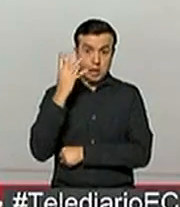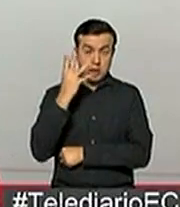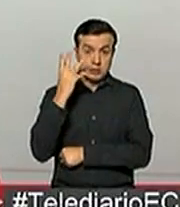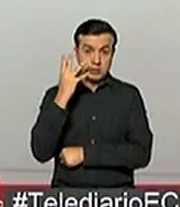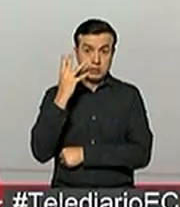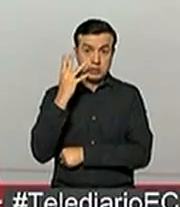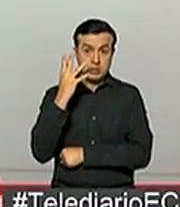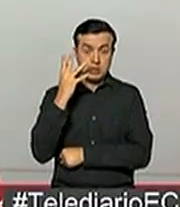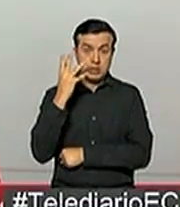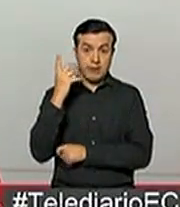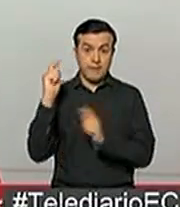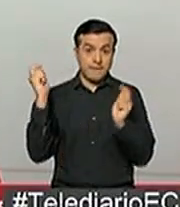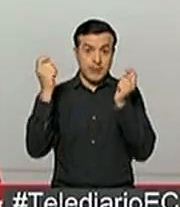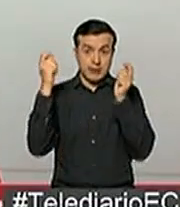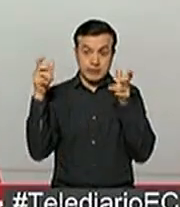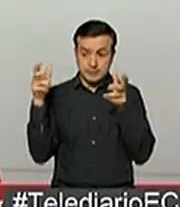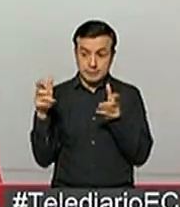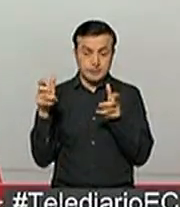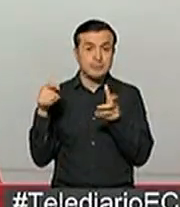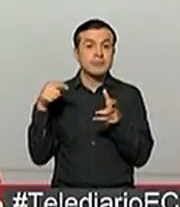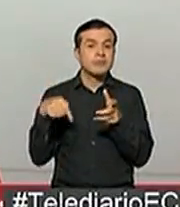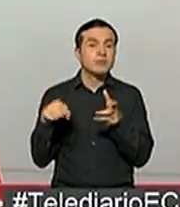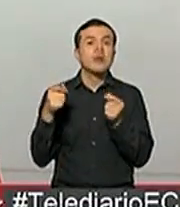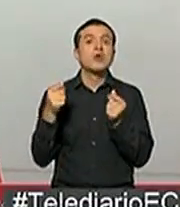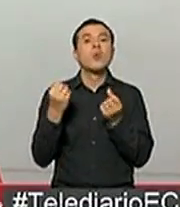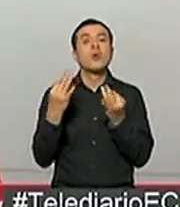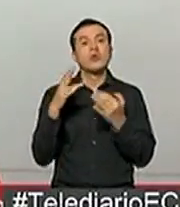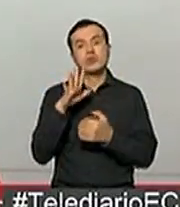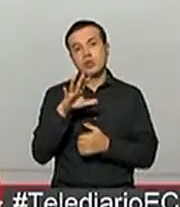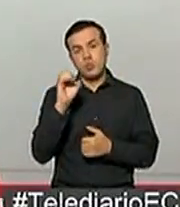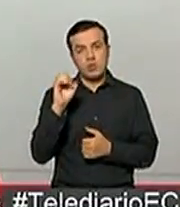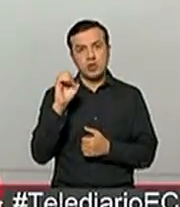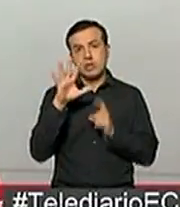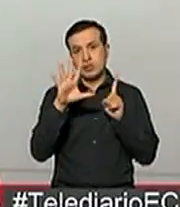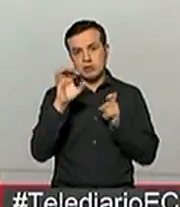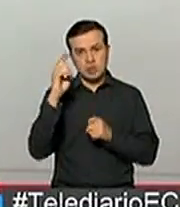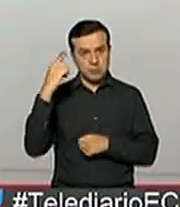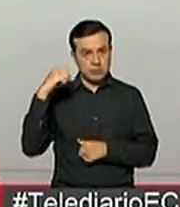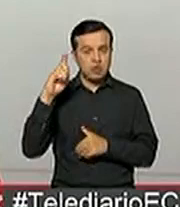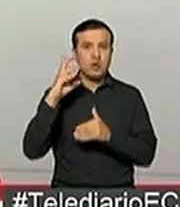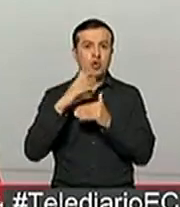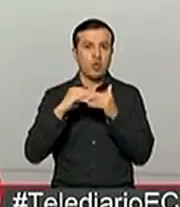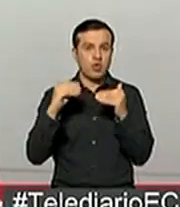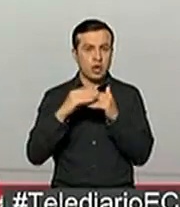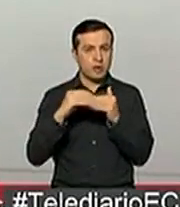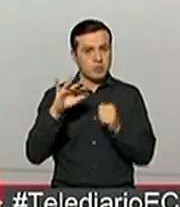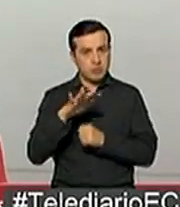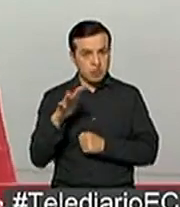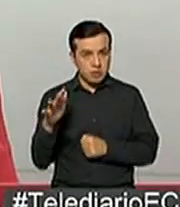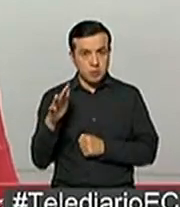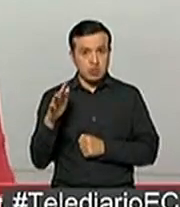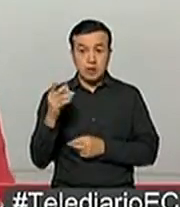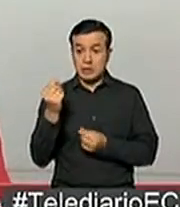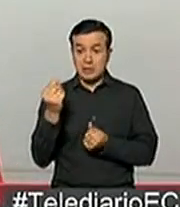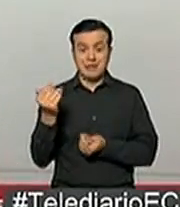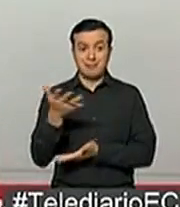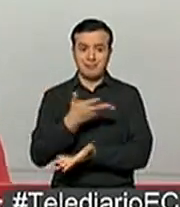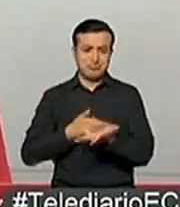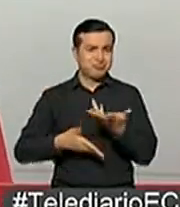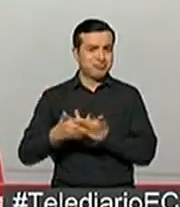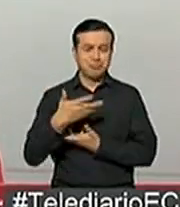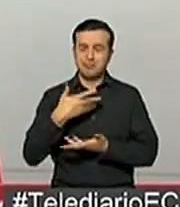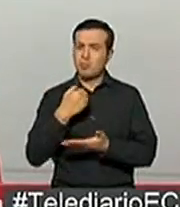fiesta generalmente se mueve entre 50 a 60 millones de dólares y es una dinamización